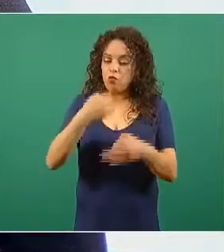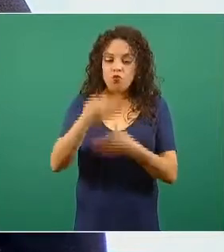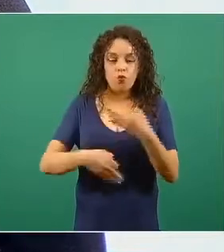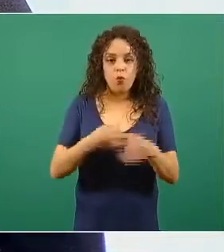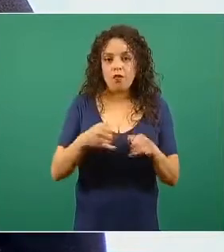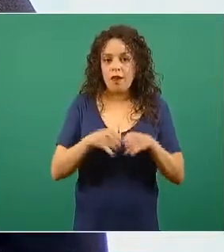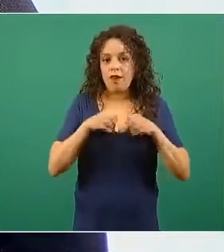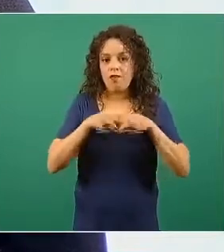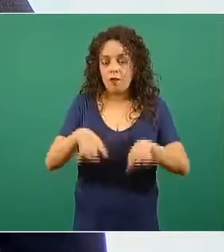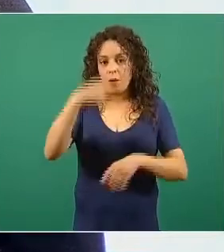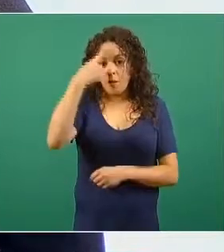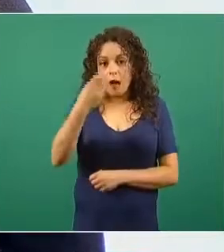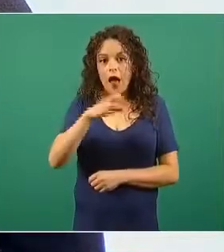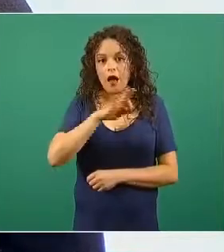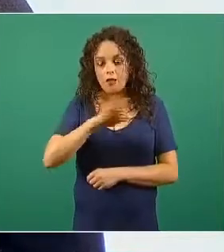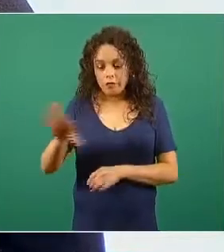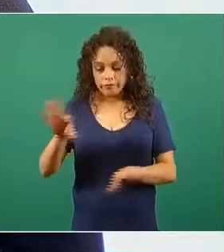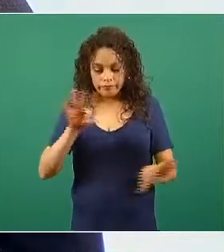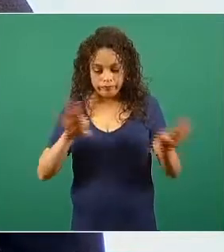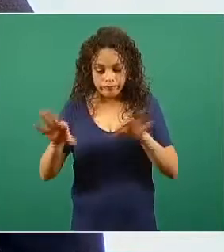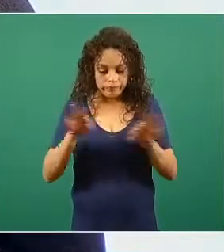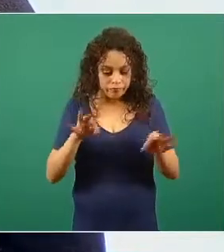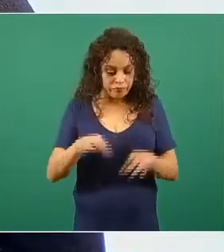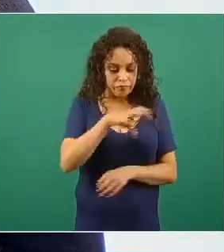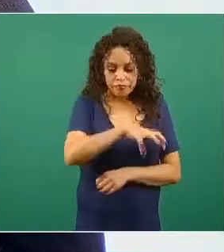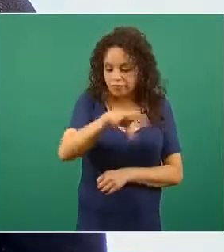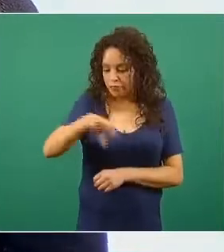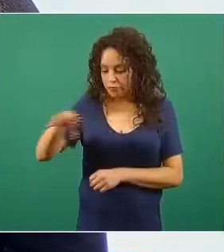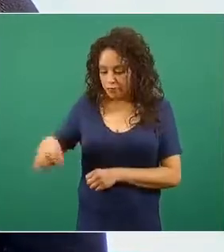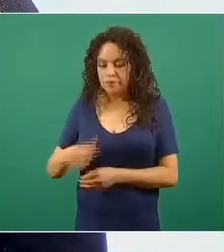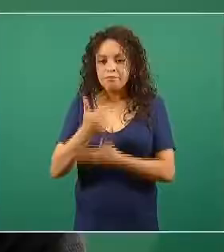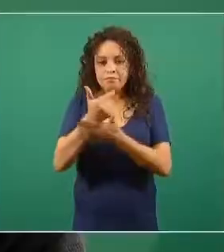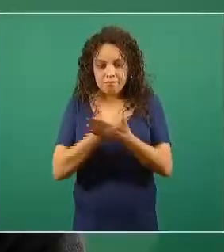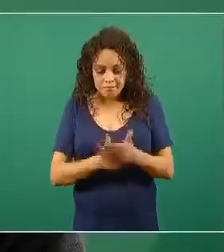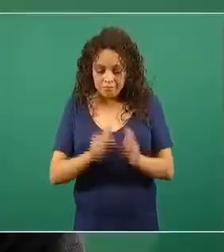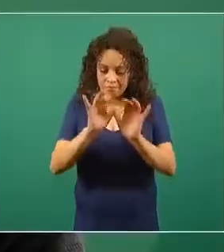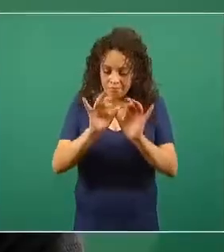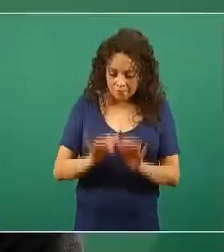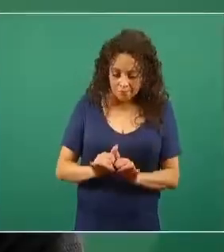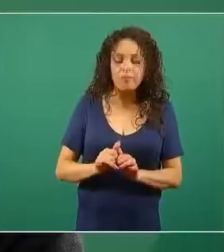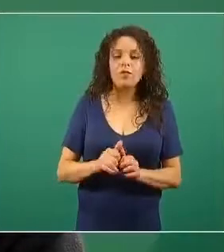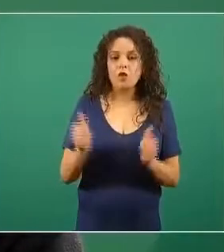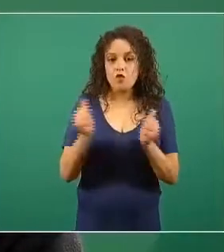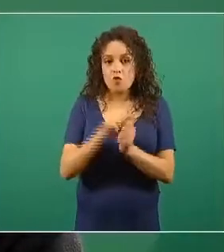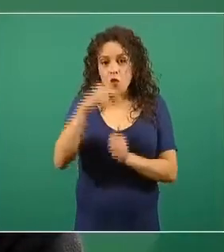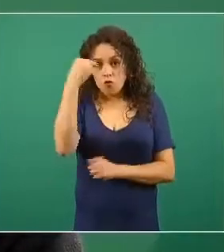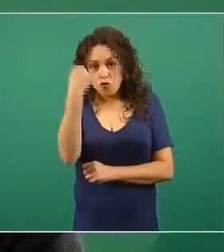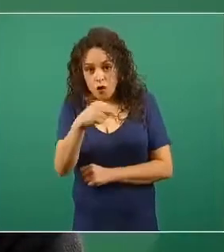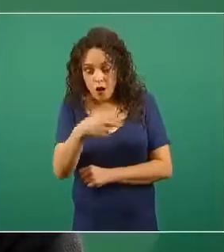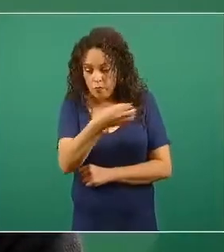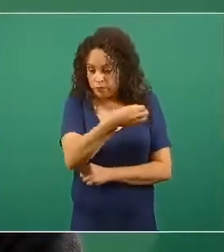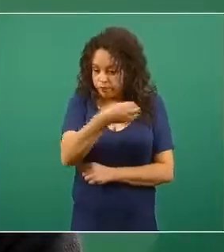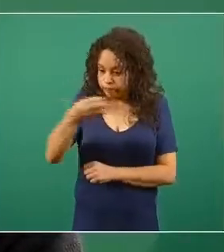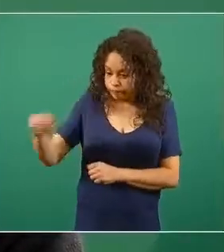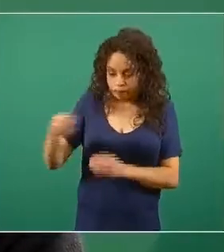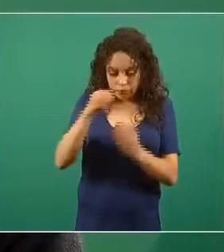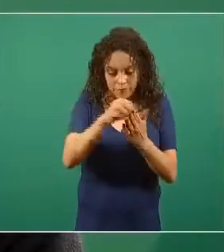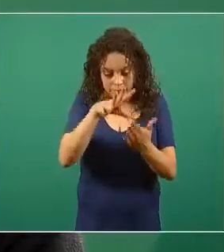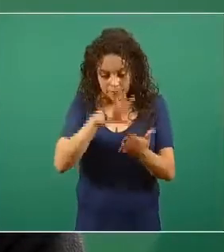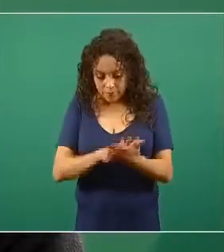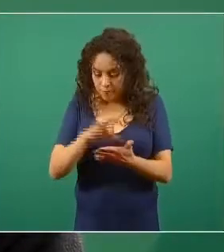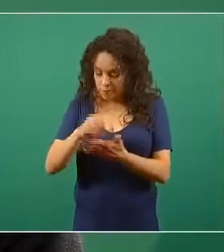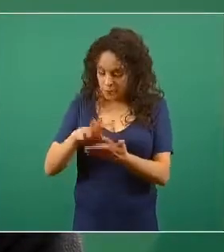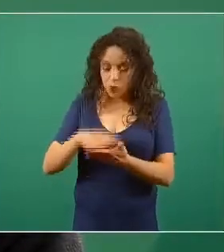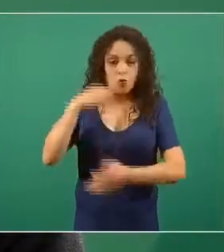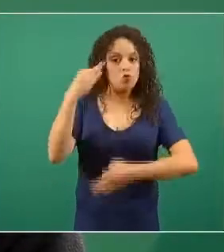a poder armar los diferentes padrones para identificar con nombre y apellido puntualmente a todas